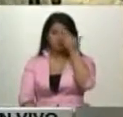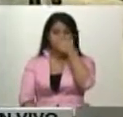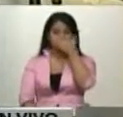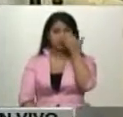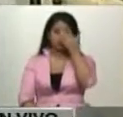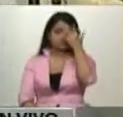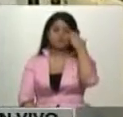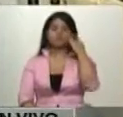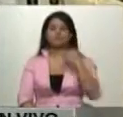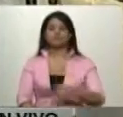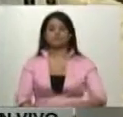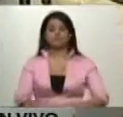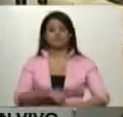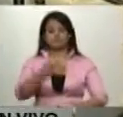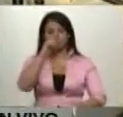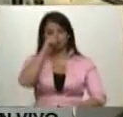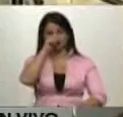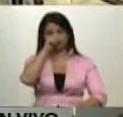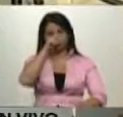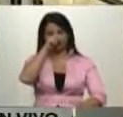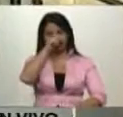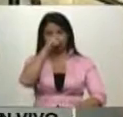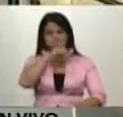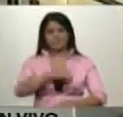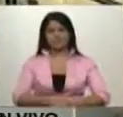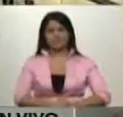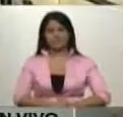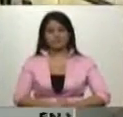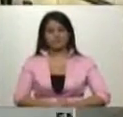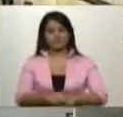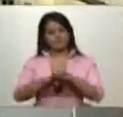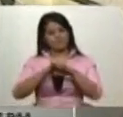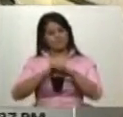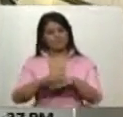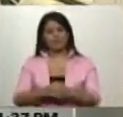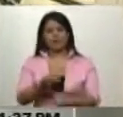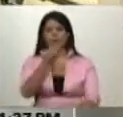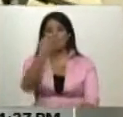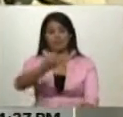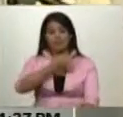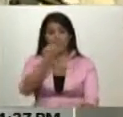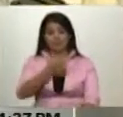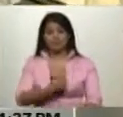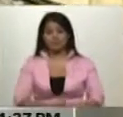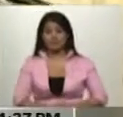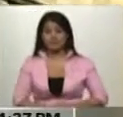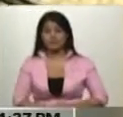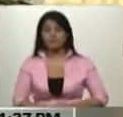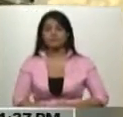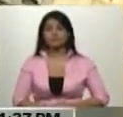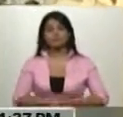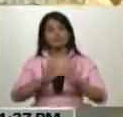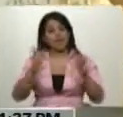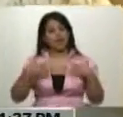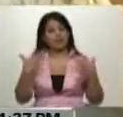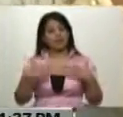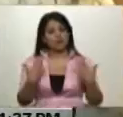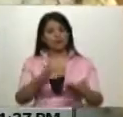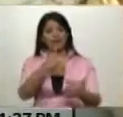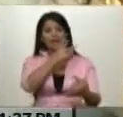venezolano. Bueno, buenas tardes. Bueno, contento que finalmente después de 3 años de